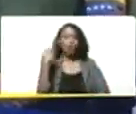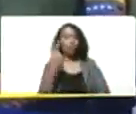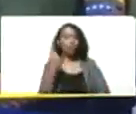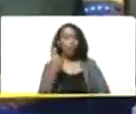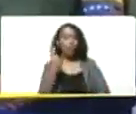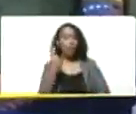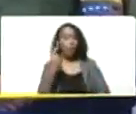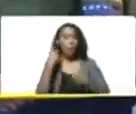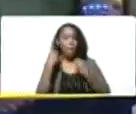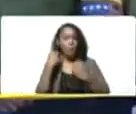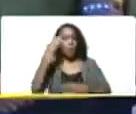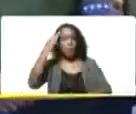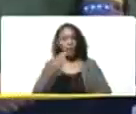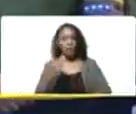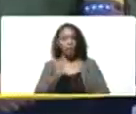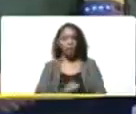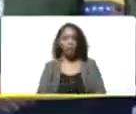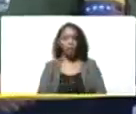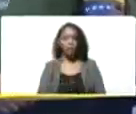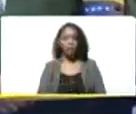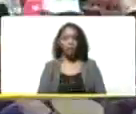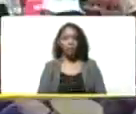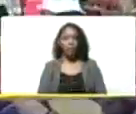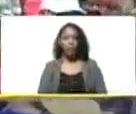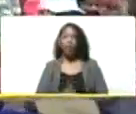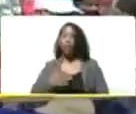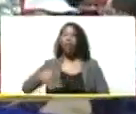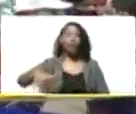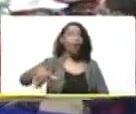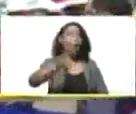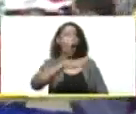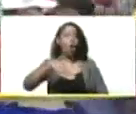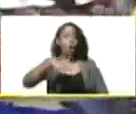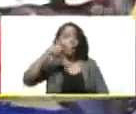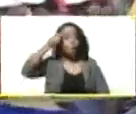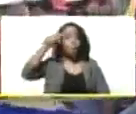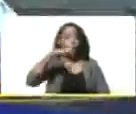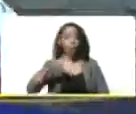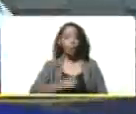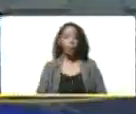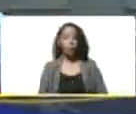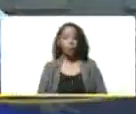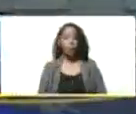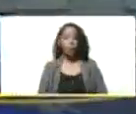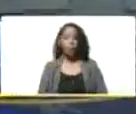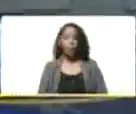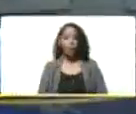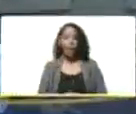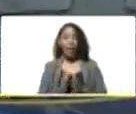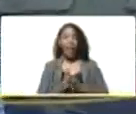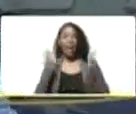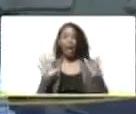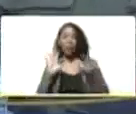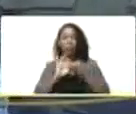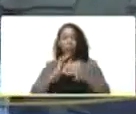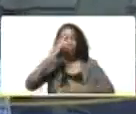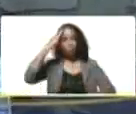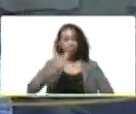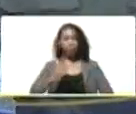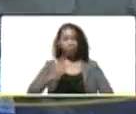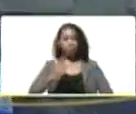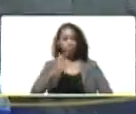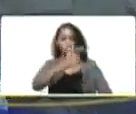para soldados, es para soldados y pueblo, es para la gran unidad